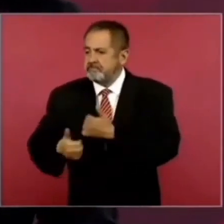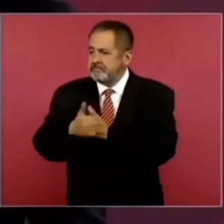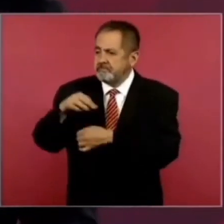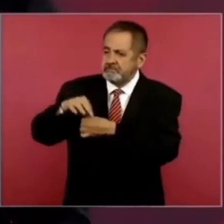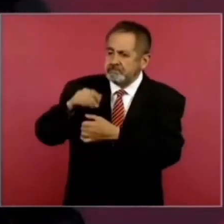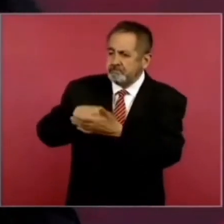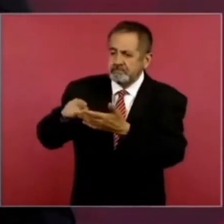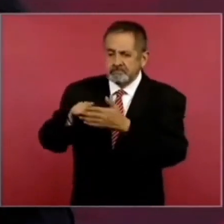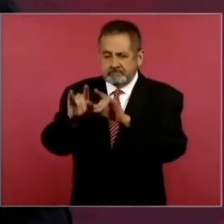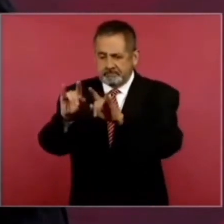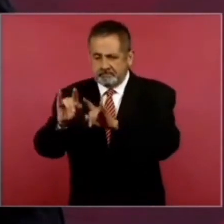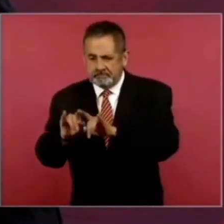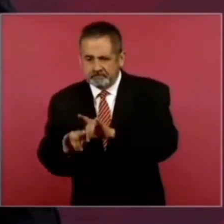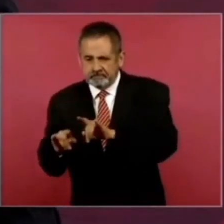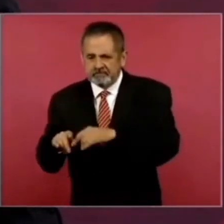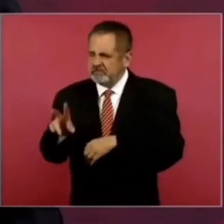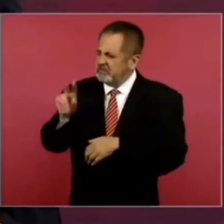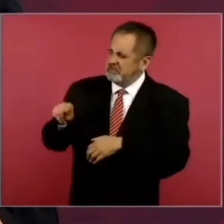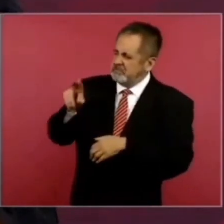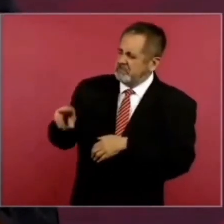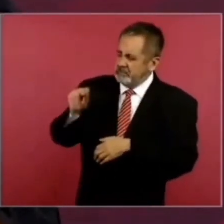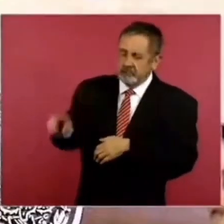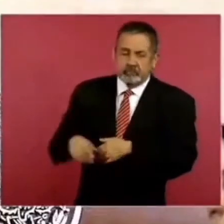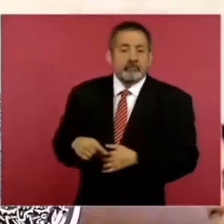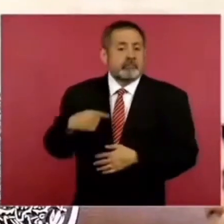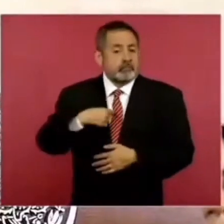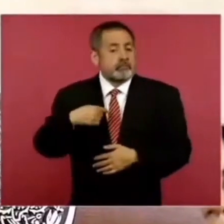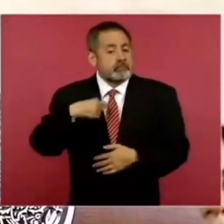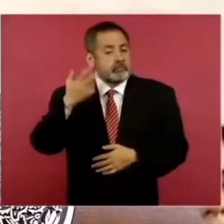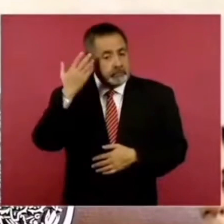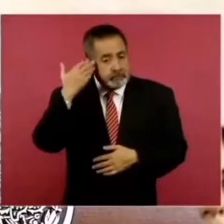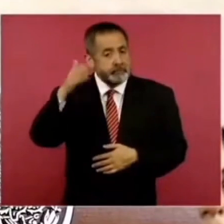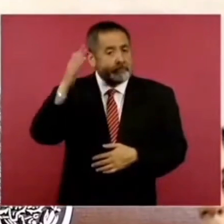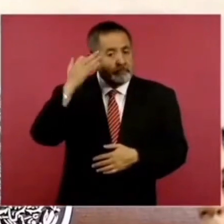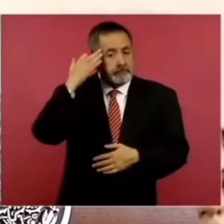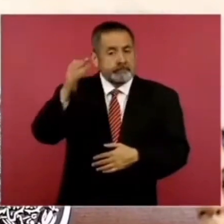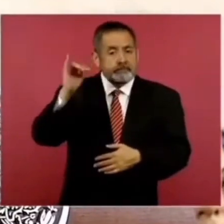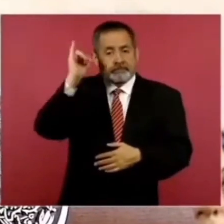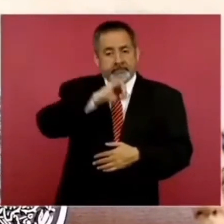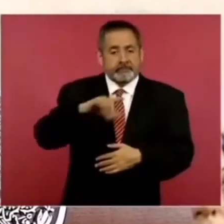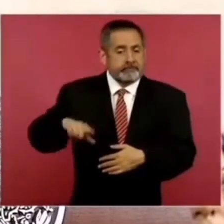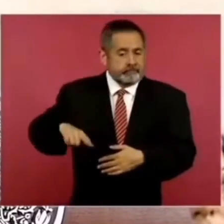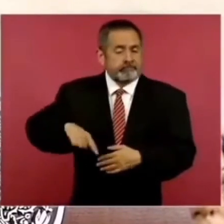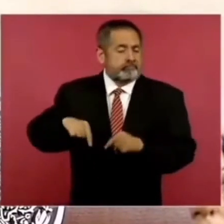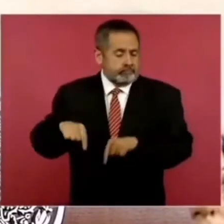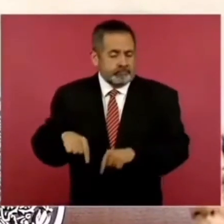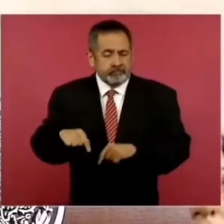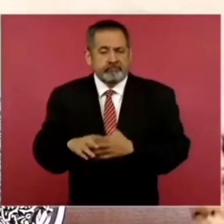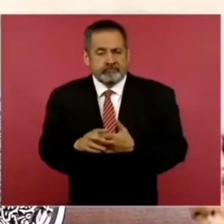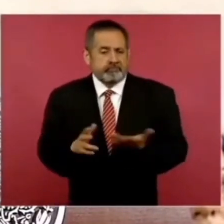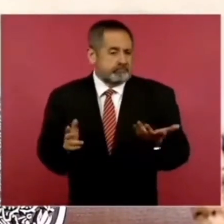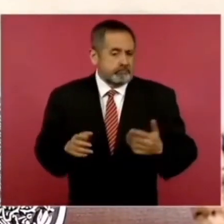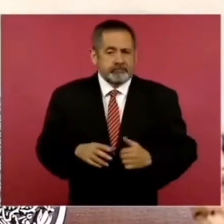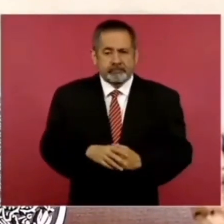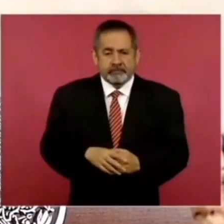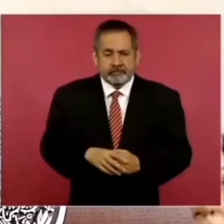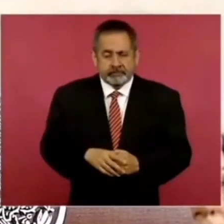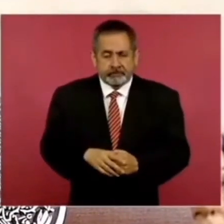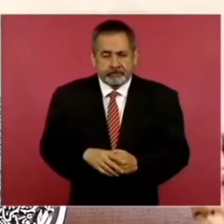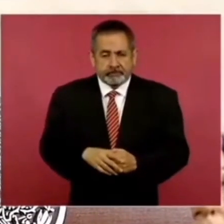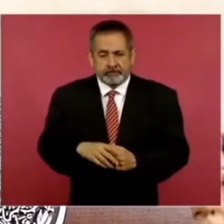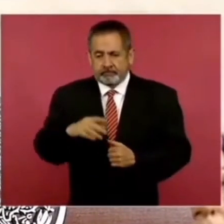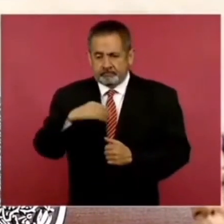la presidencia. Era yo jefe de gobierno. Y para que